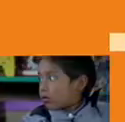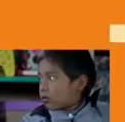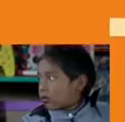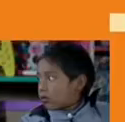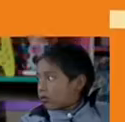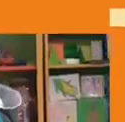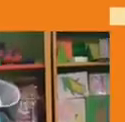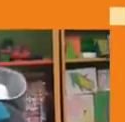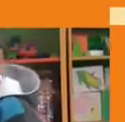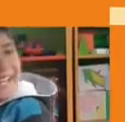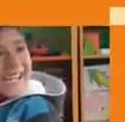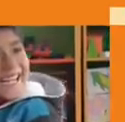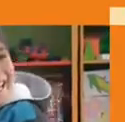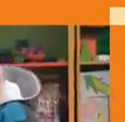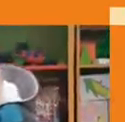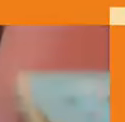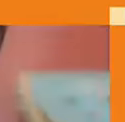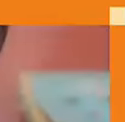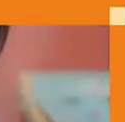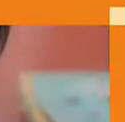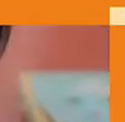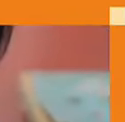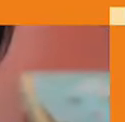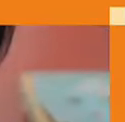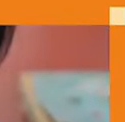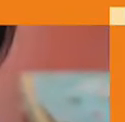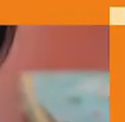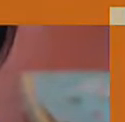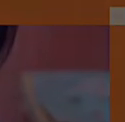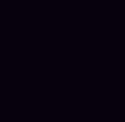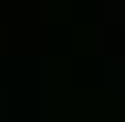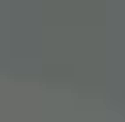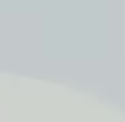Estamos viendo Aprendo en Casa, primaria.